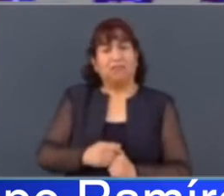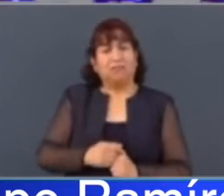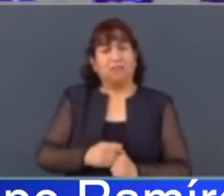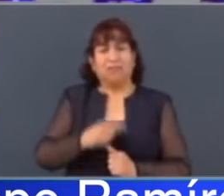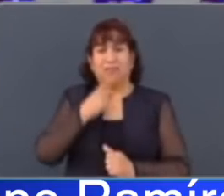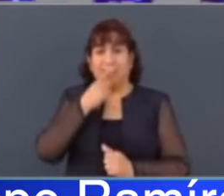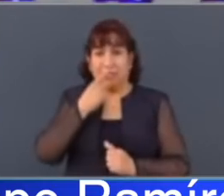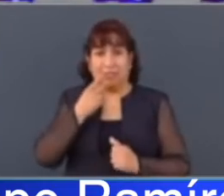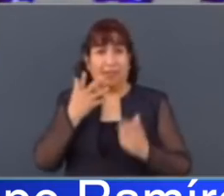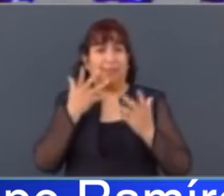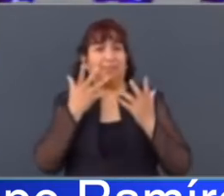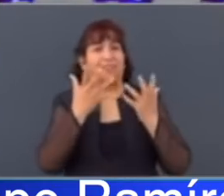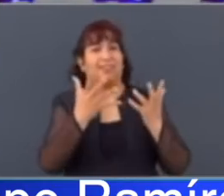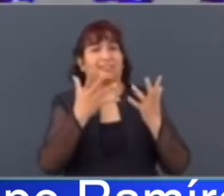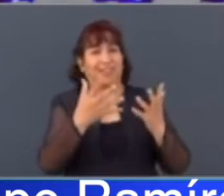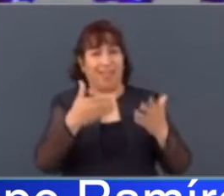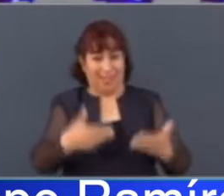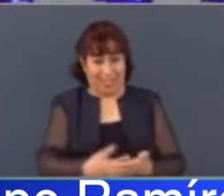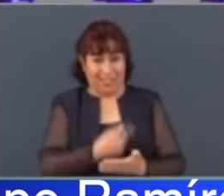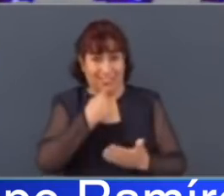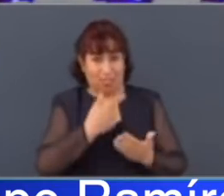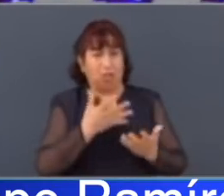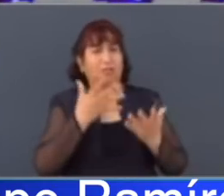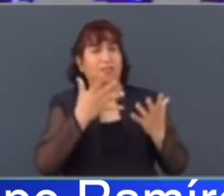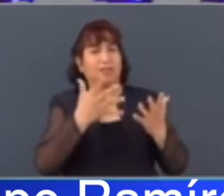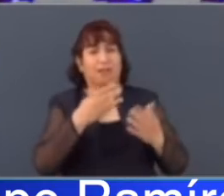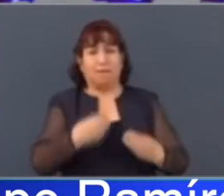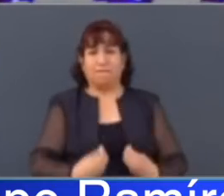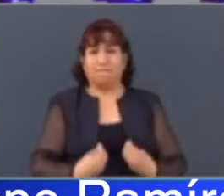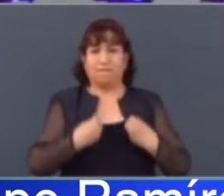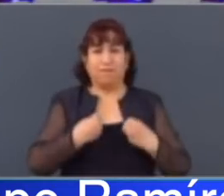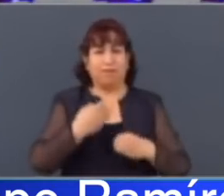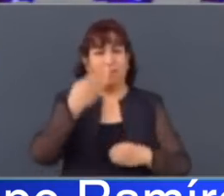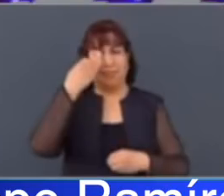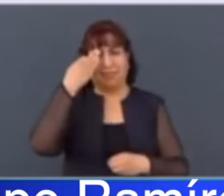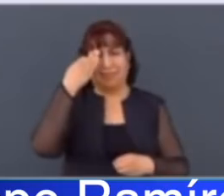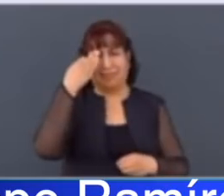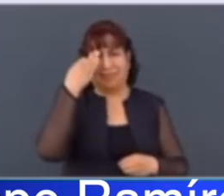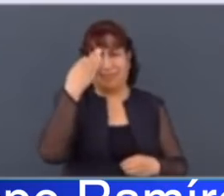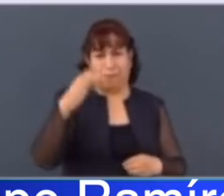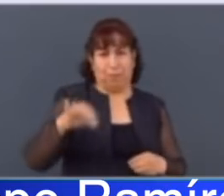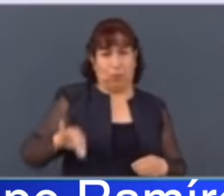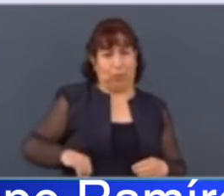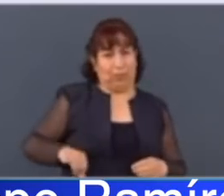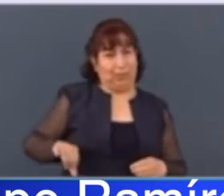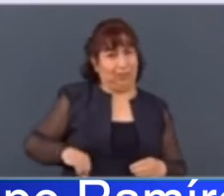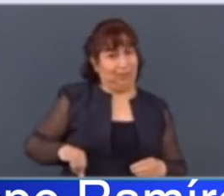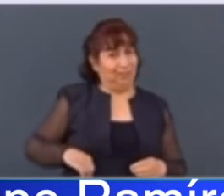les desean que vivan tiempos interesantes.